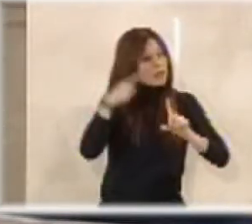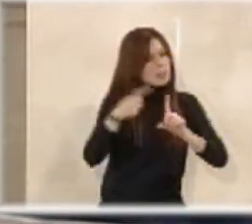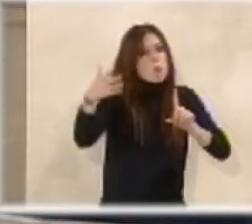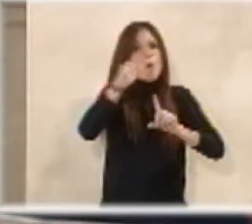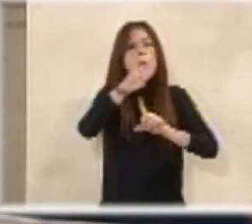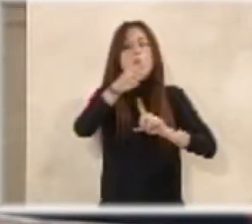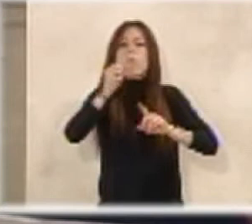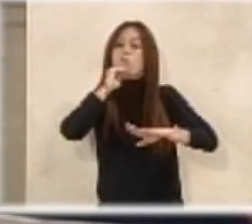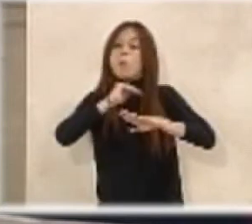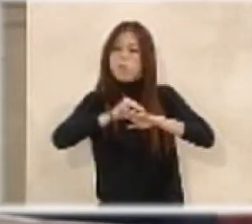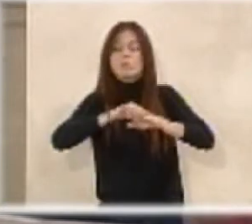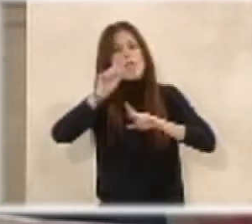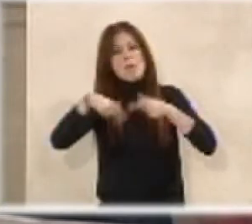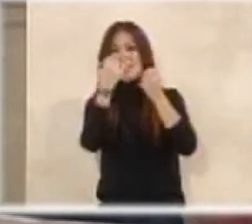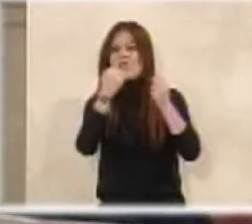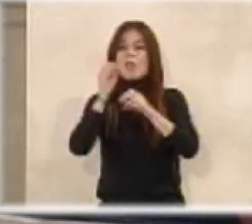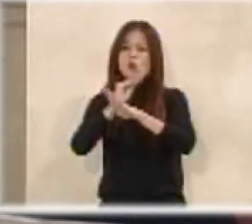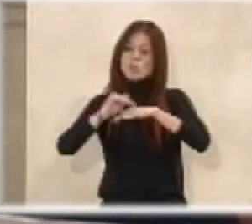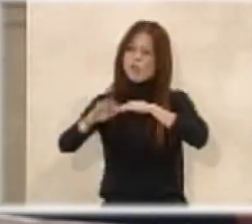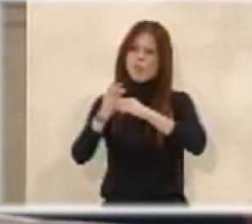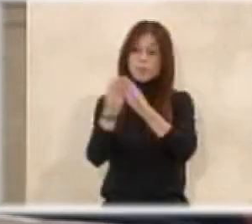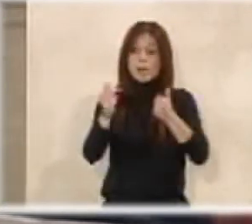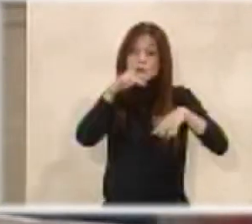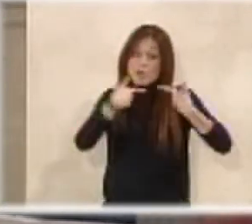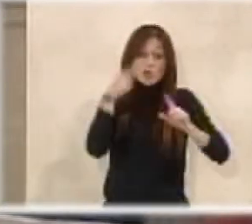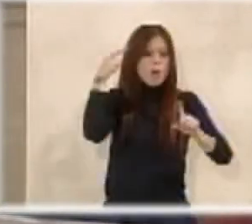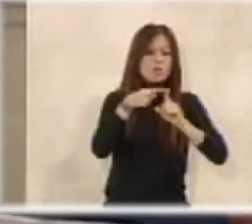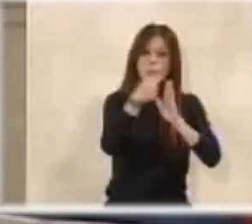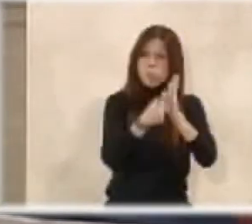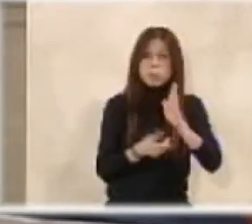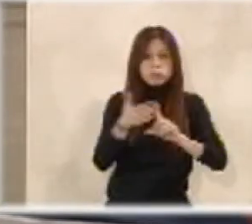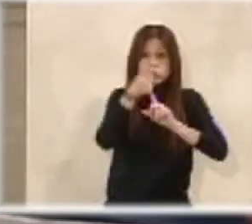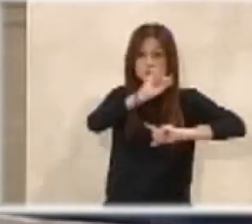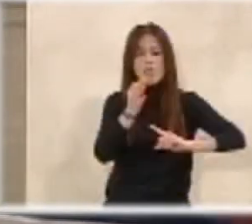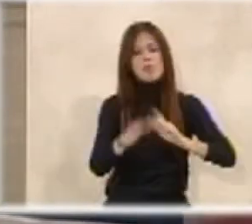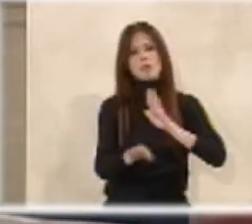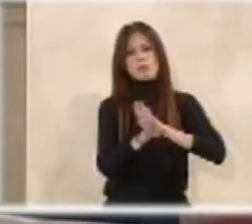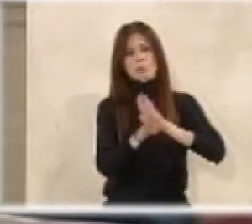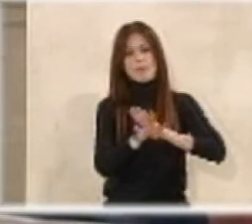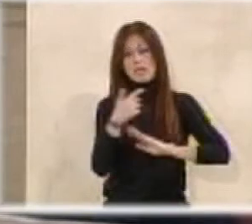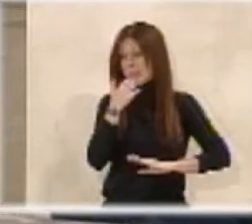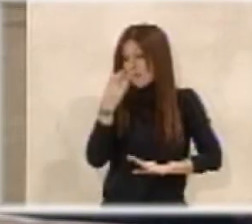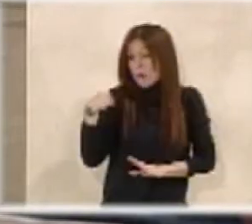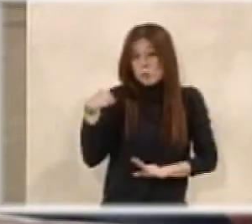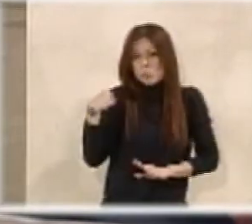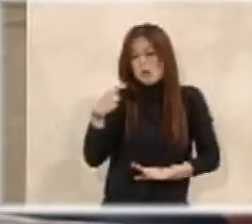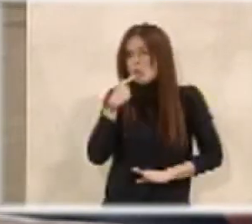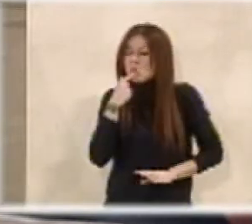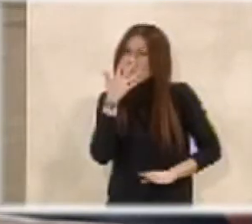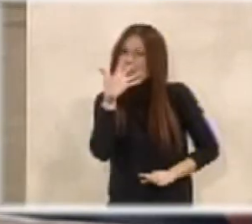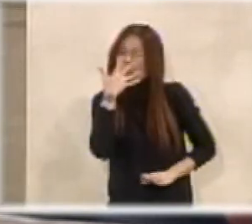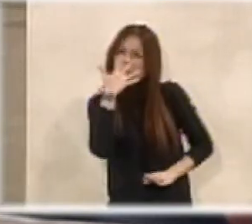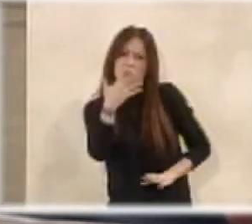objetivos de la entidad de conservación. Por lo tanto, de momento tiene que mantenerse. Si me preguntan, yo apostaría por